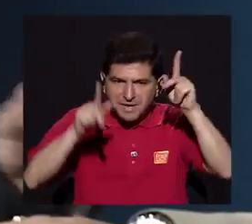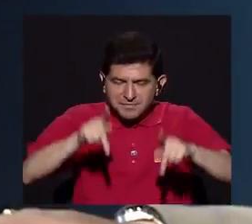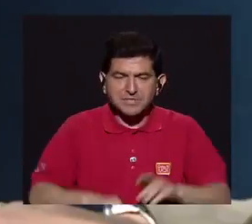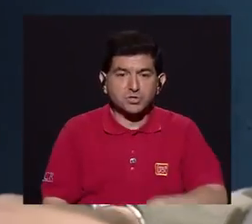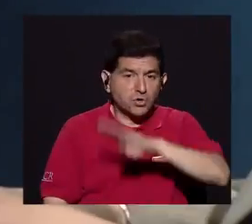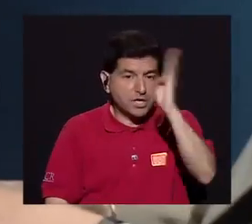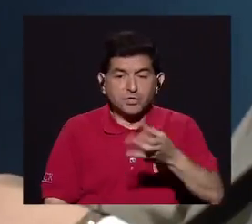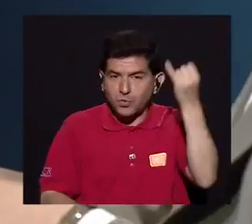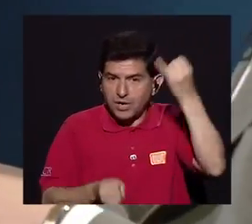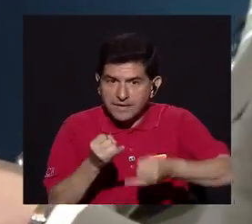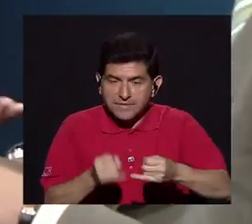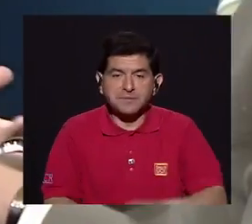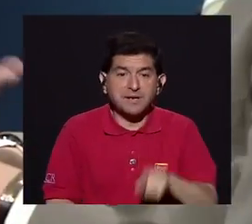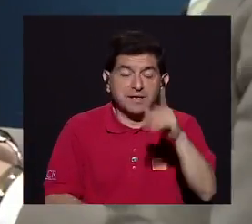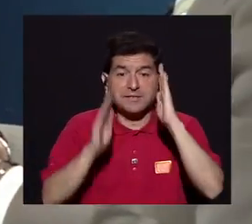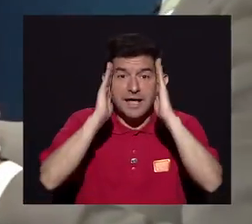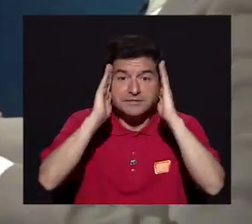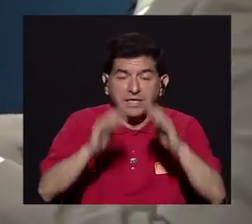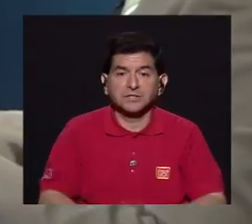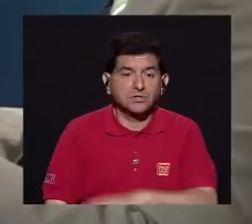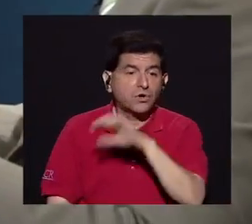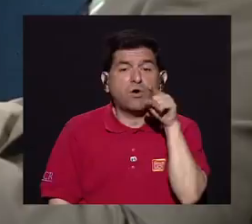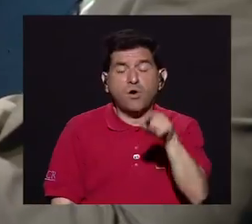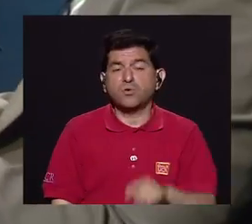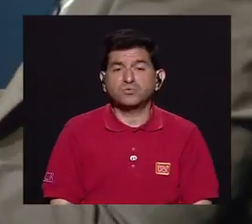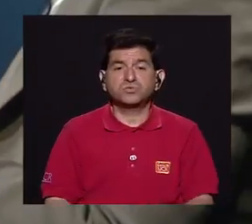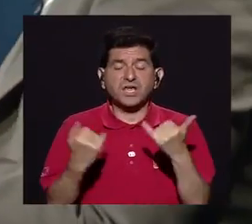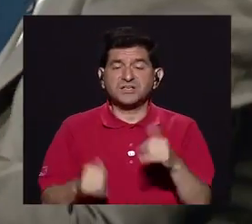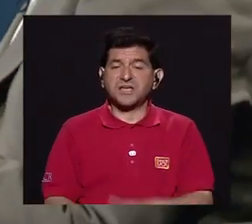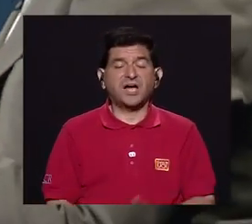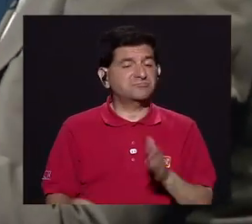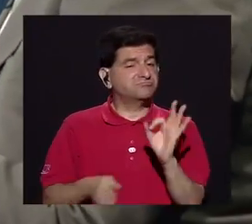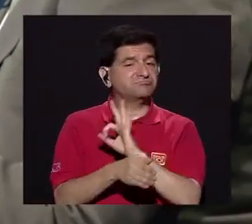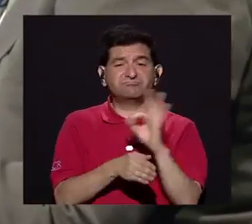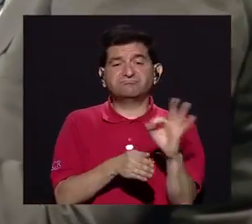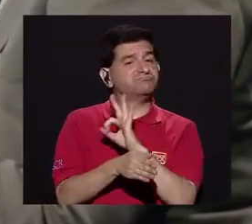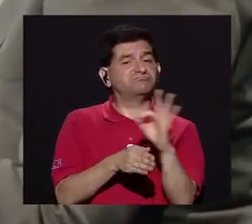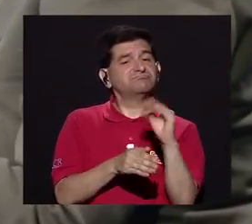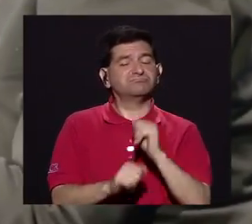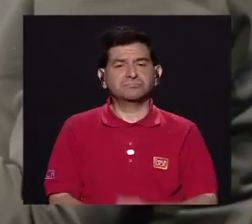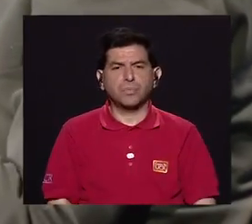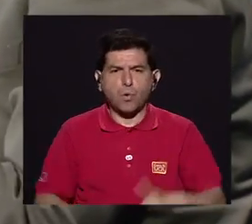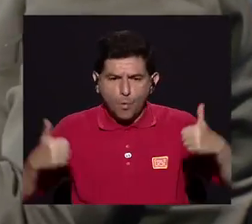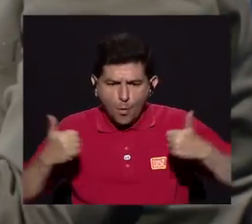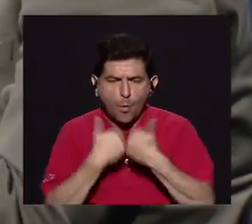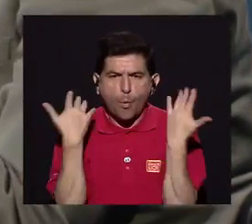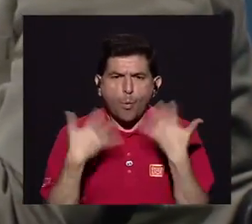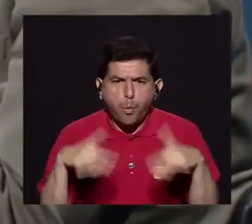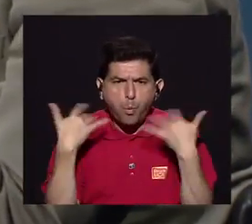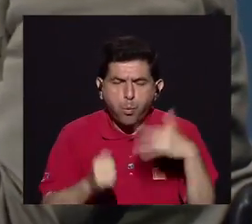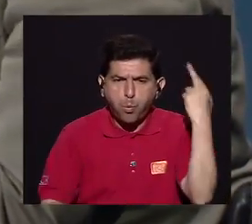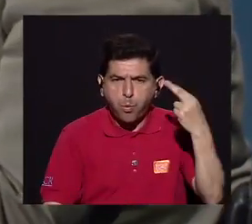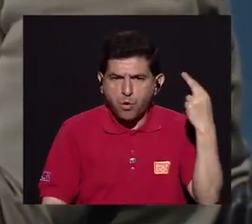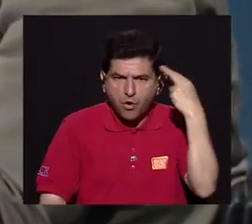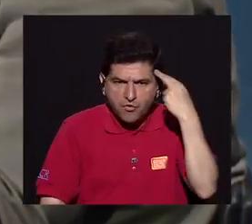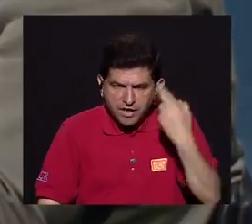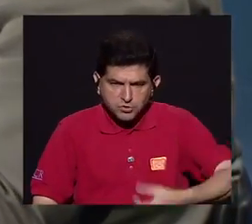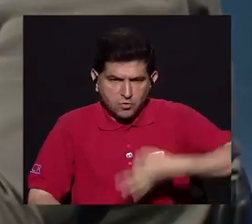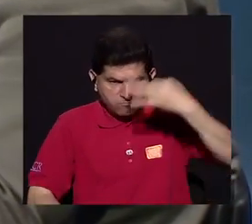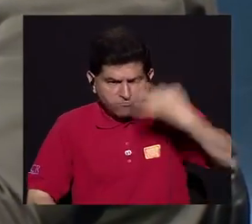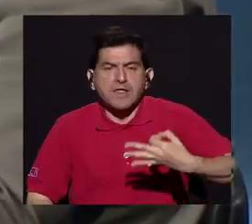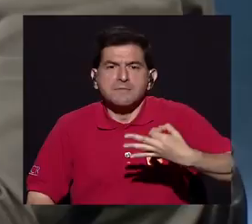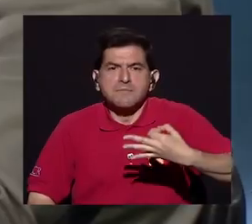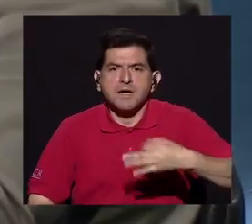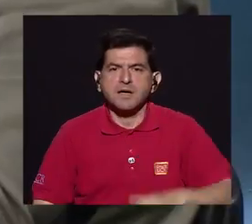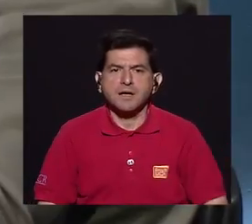la gente para que nunca deje de estar pendiente de ti, porque si no, te vuelves obsoleto. Entonces, es un gran reto y darle razones